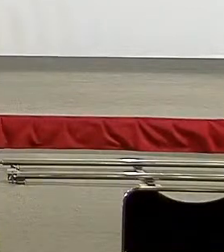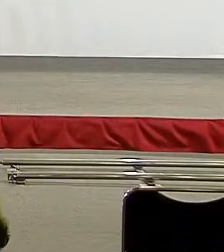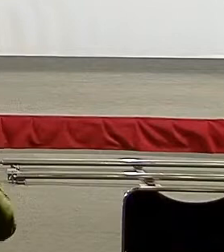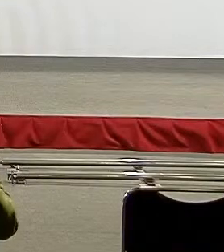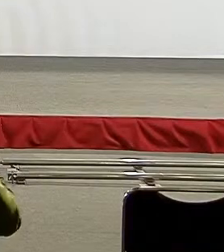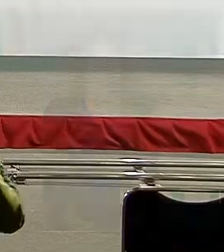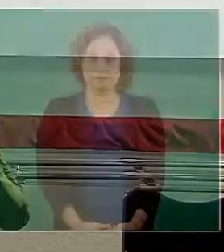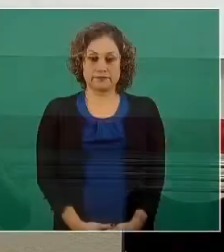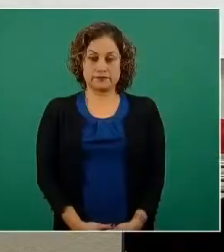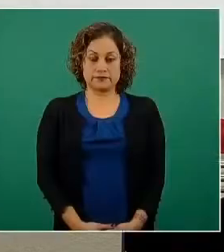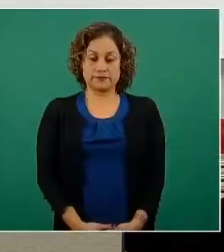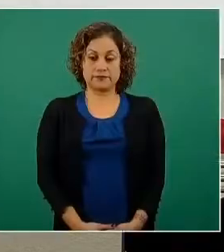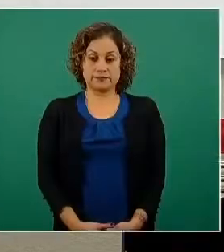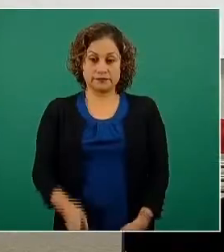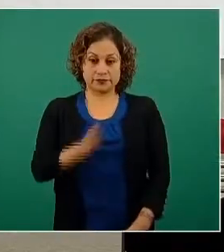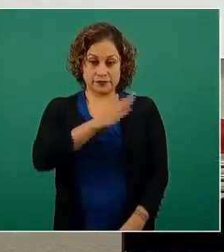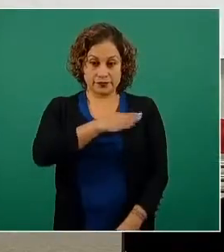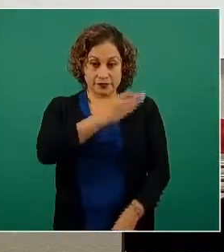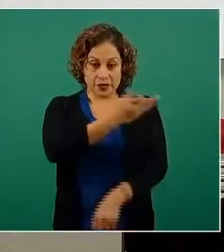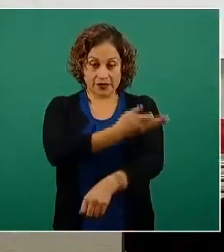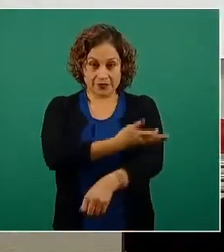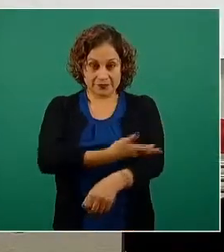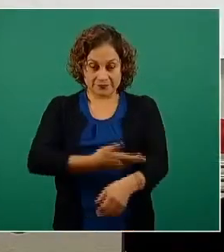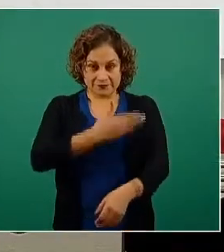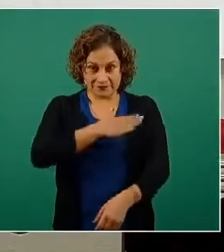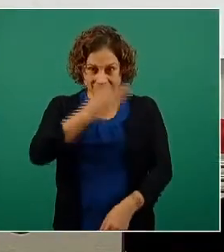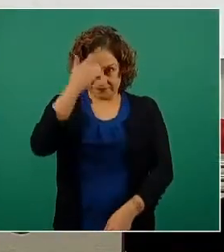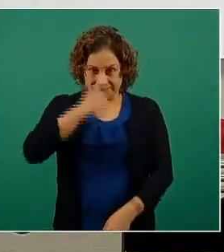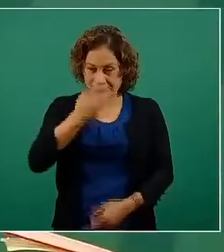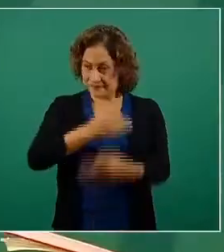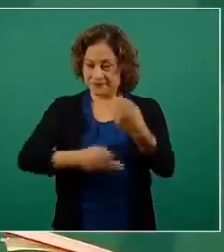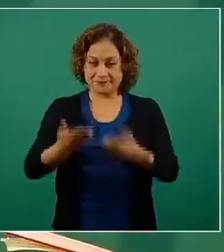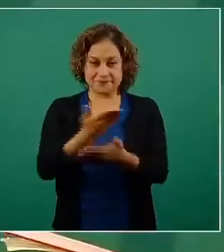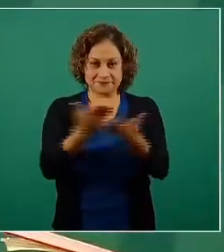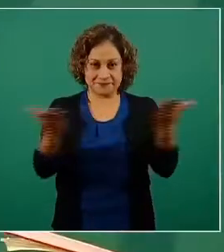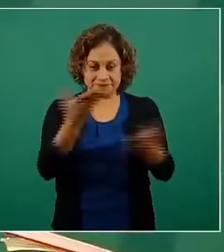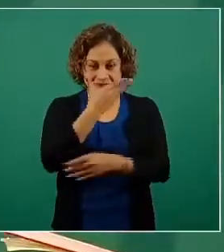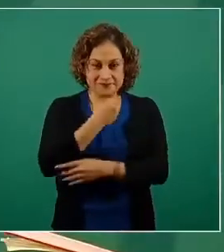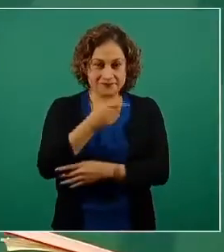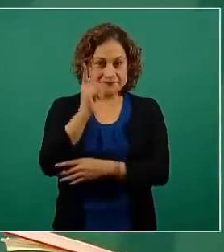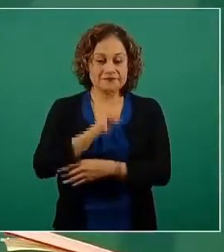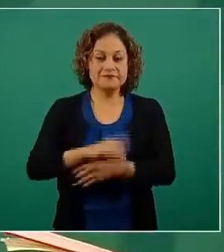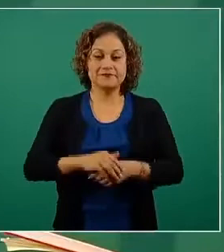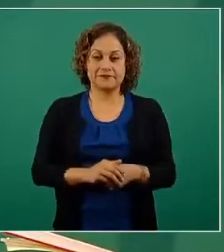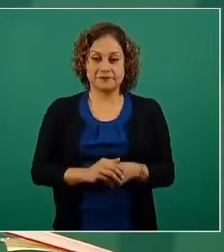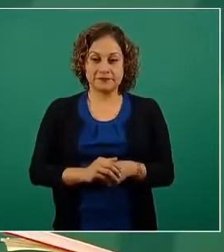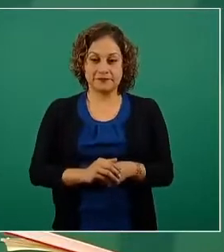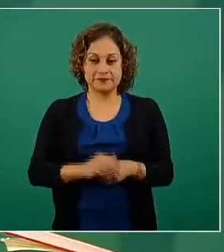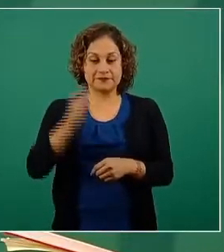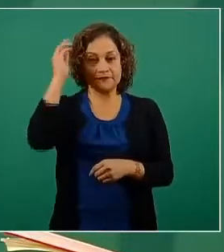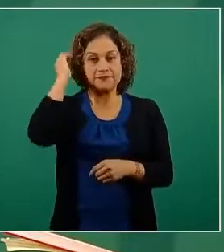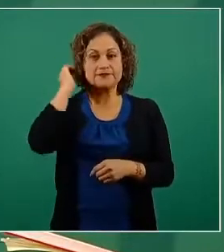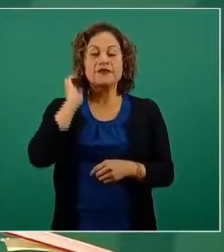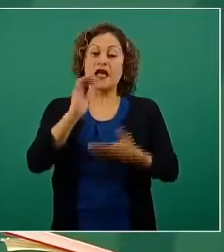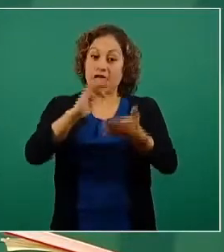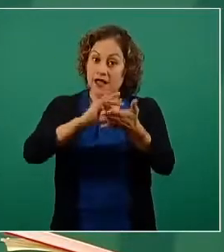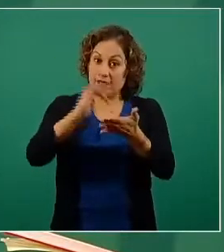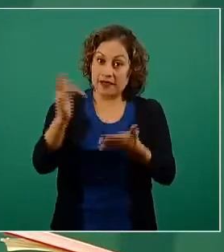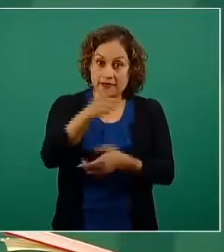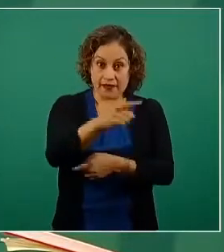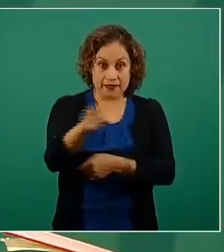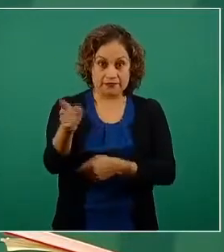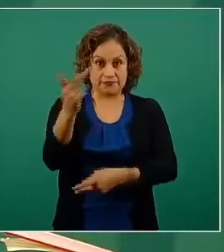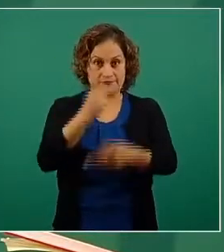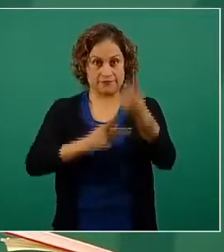Hola, muy buenas noches. Tengan todas y todos ustedes, pues muchas gracias nuevamente por venir a esta emisión del